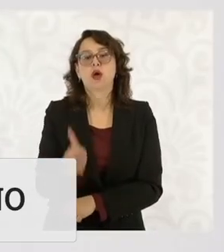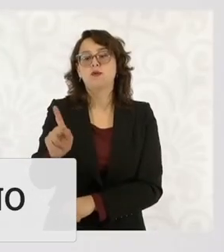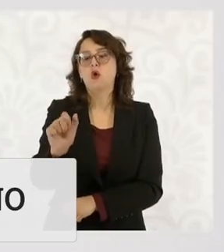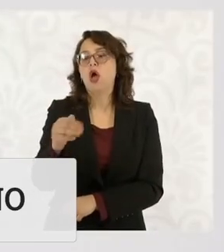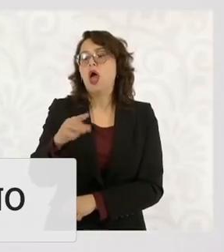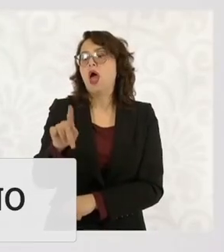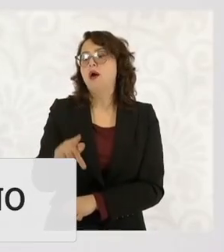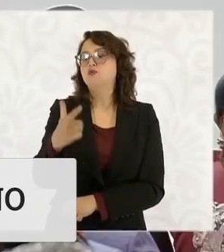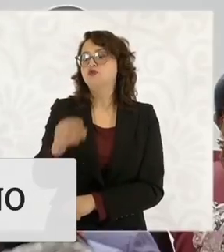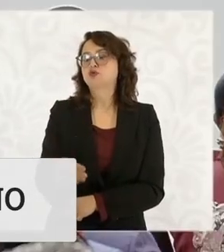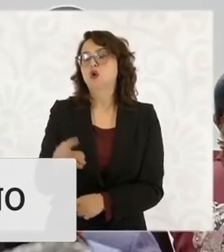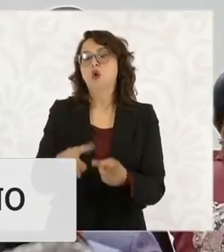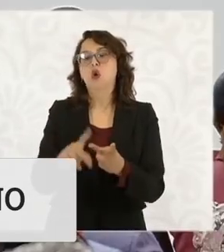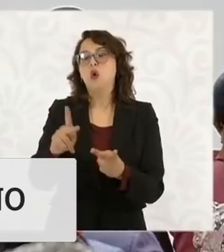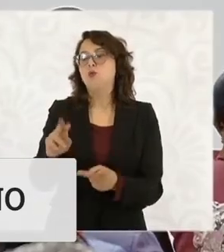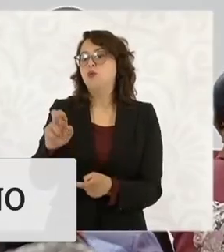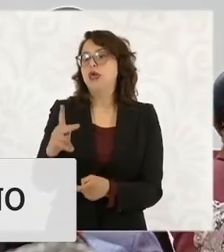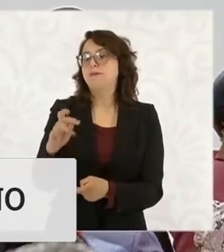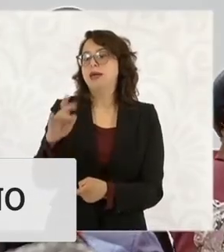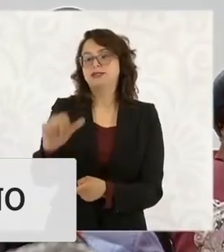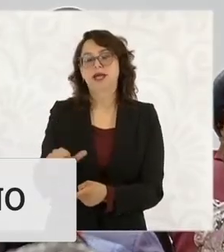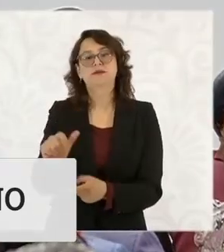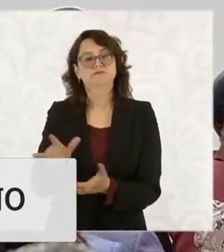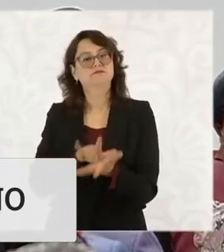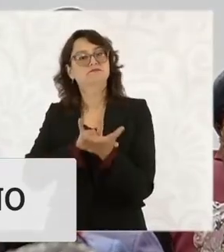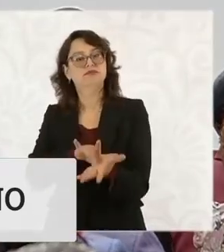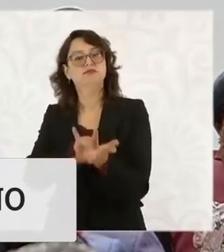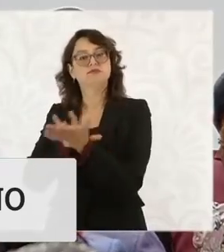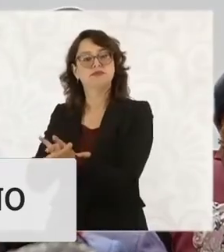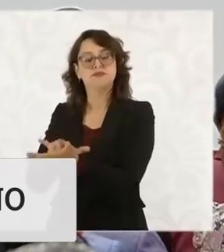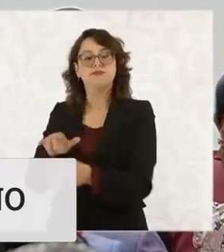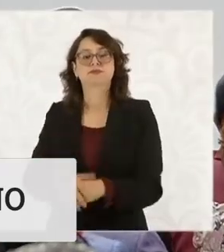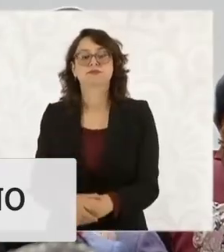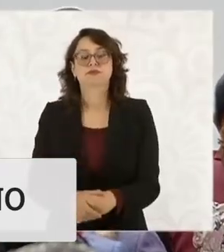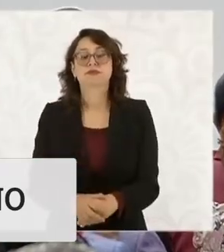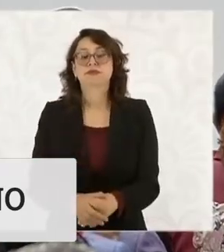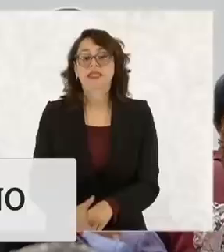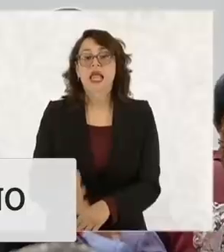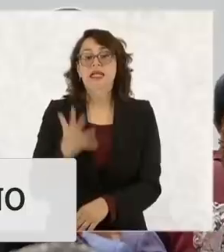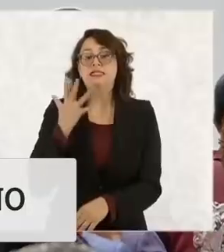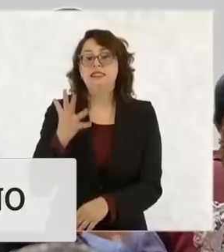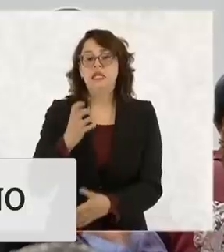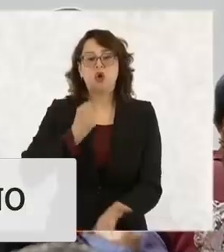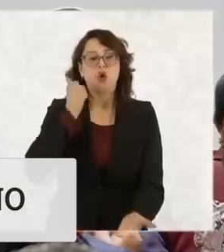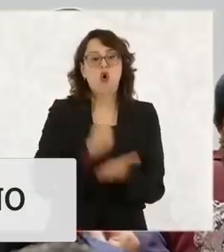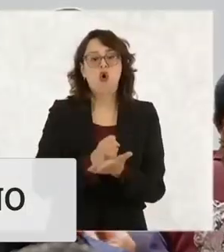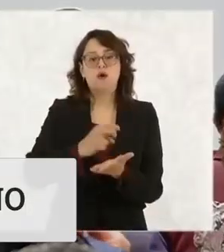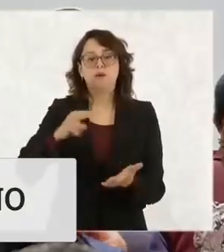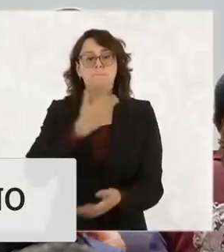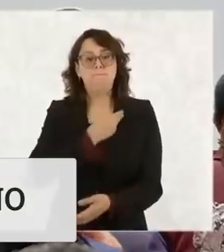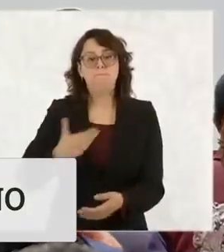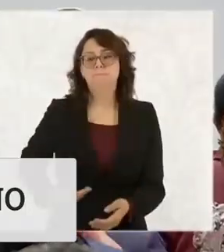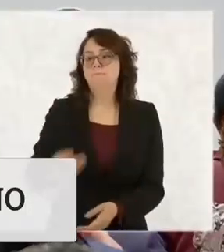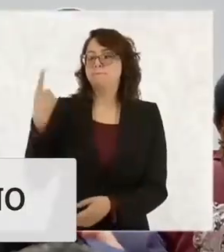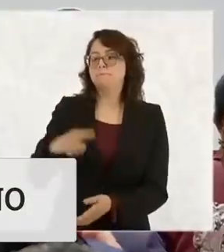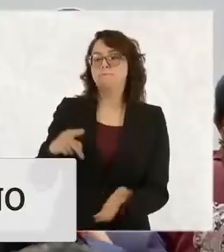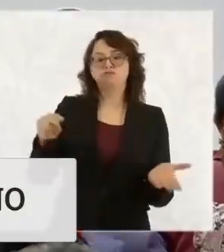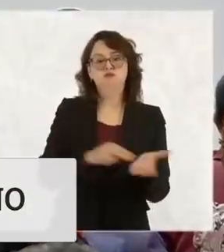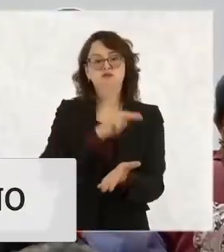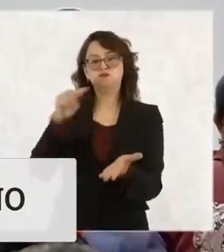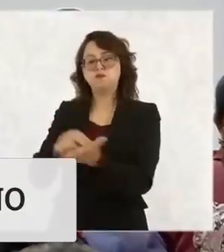y purépecha. En este marco, firmamos 5 decretos presidenciales que